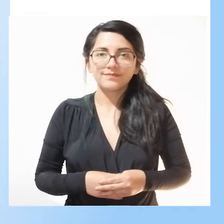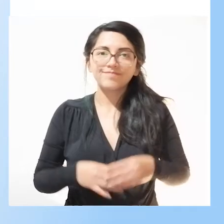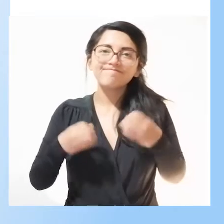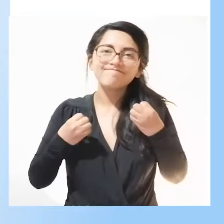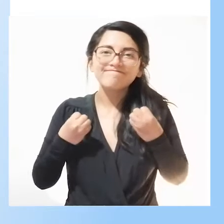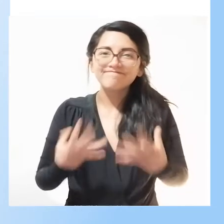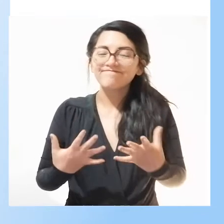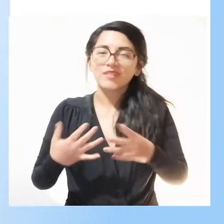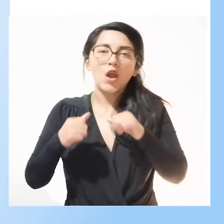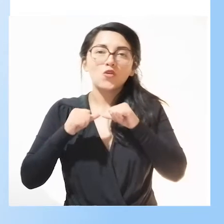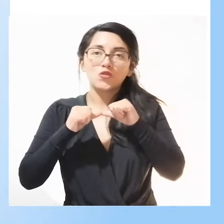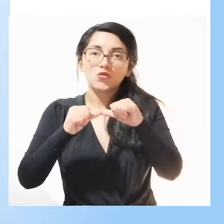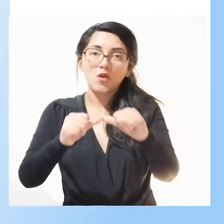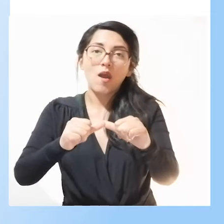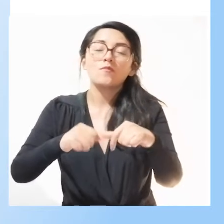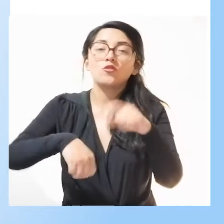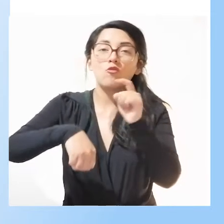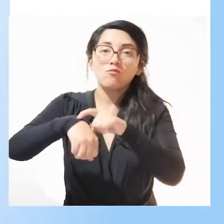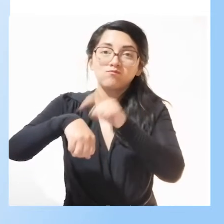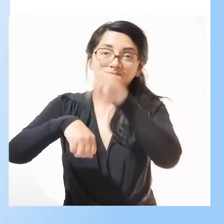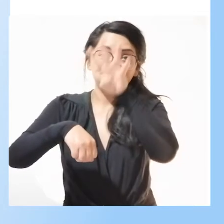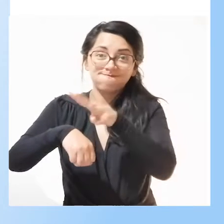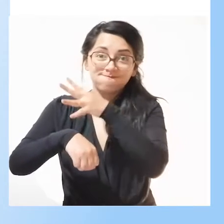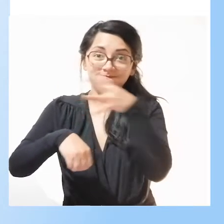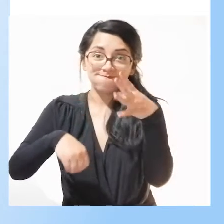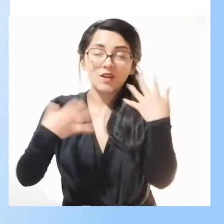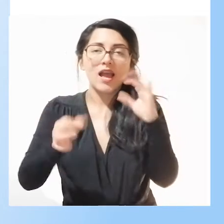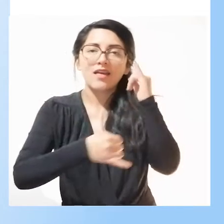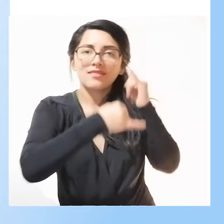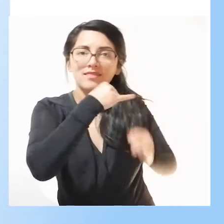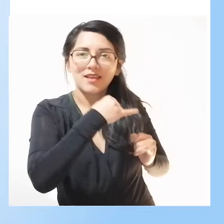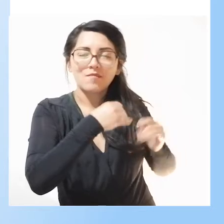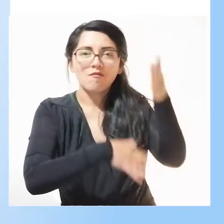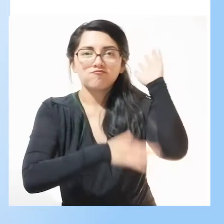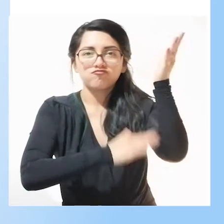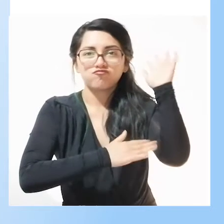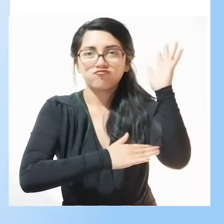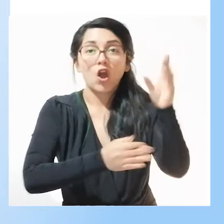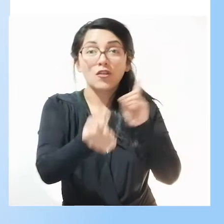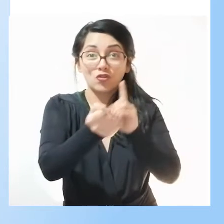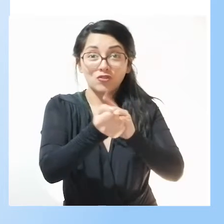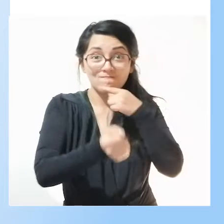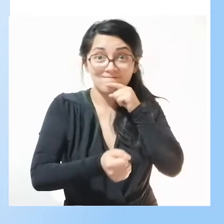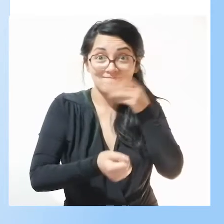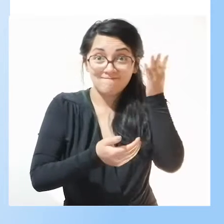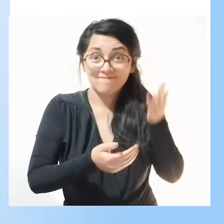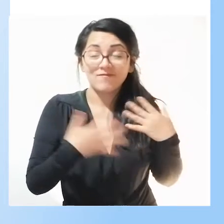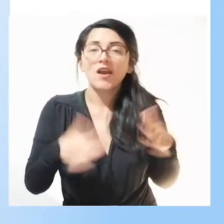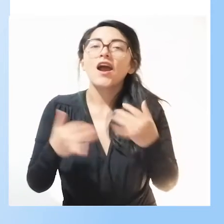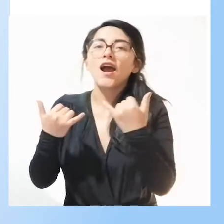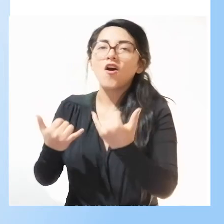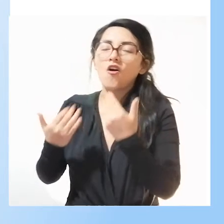Bien, continuamos con nuestra programación del día de hoy. Hemos terminado con la ponencia de la doctora Olga Lizosoaí y ahora